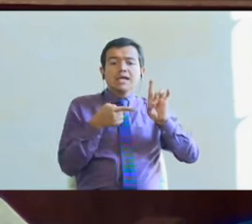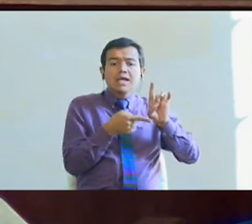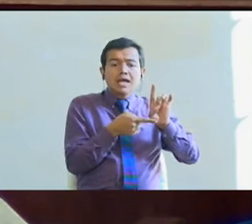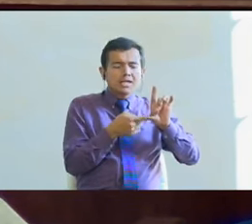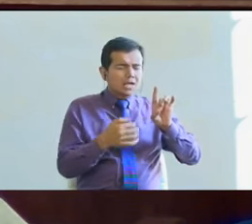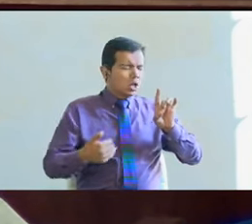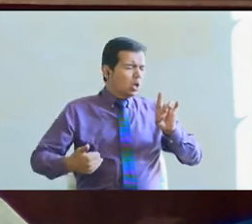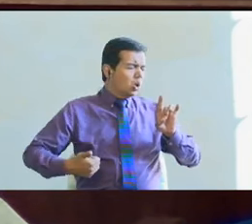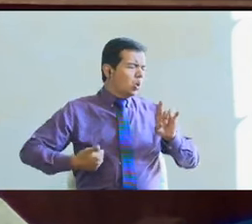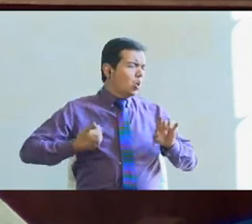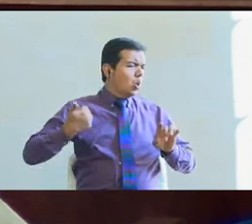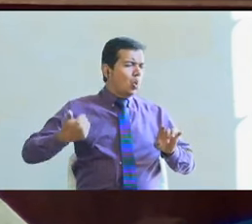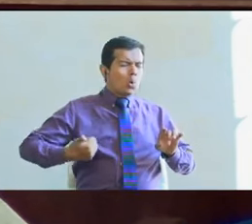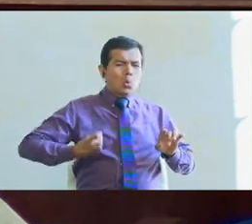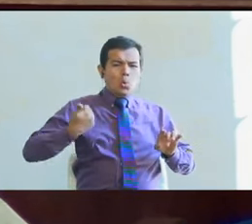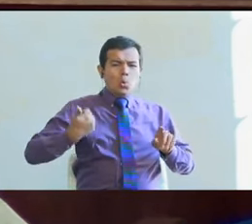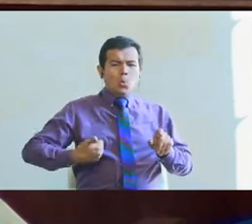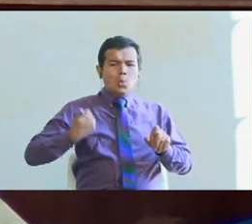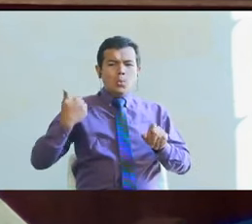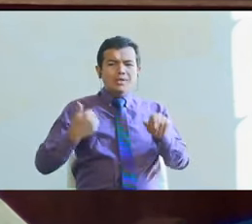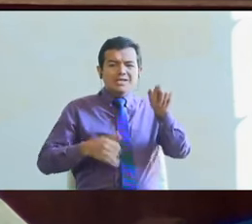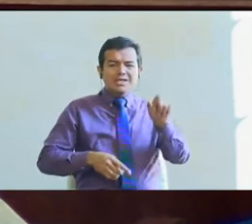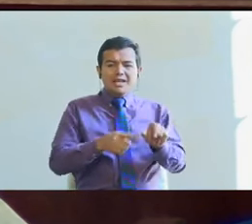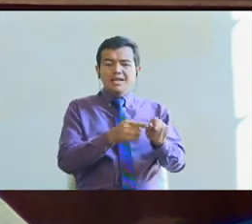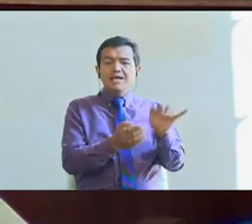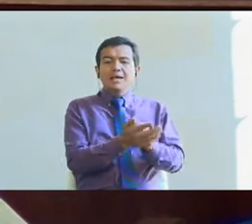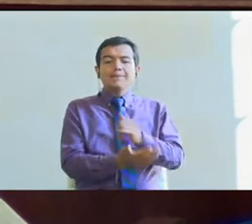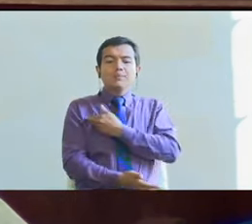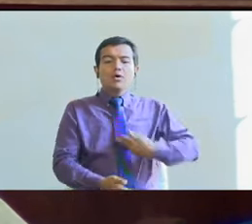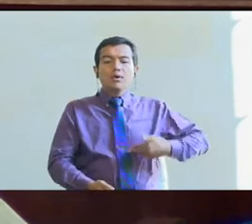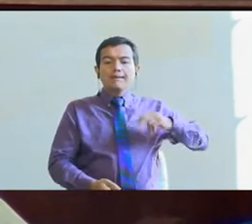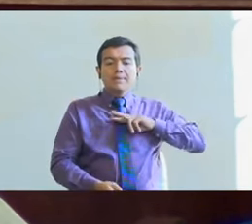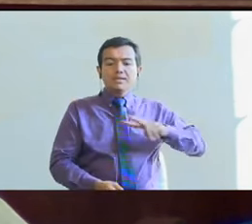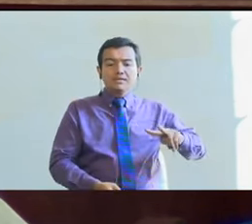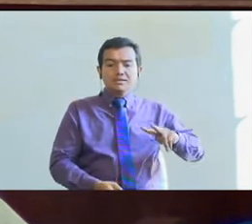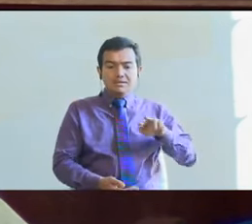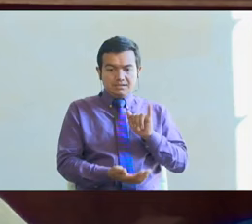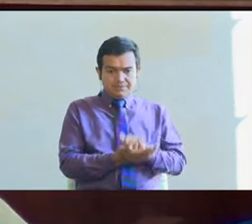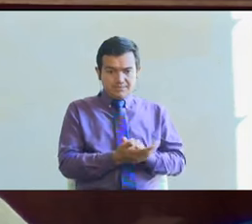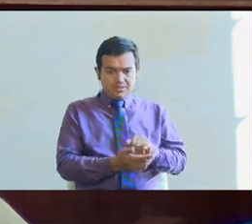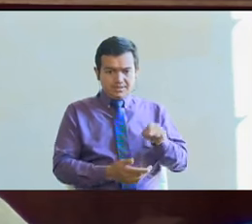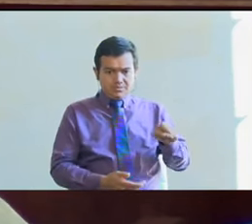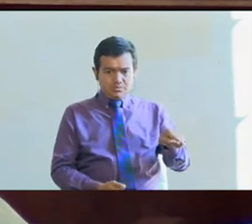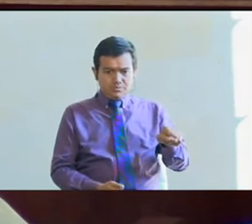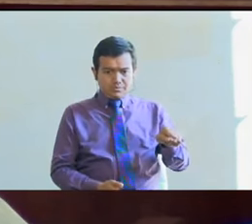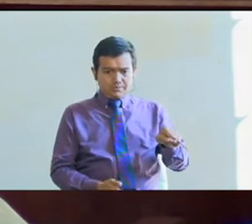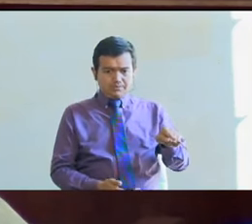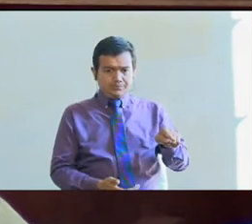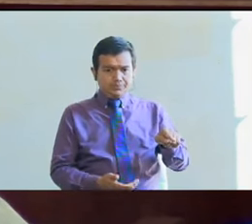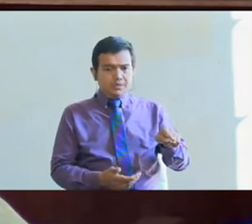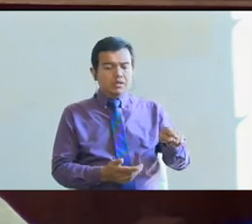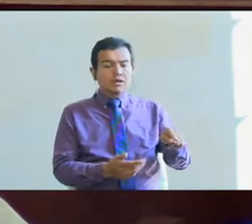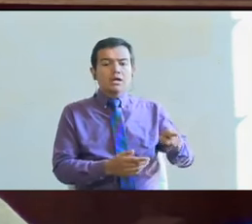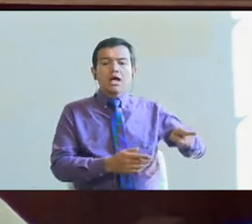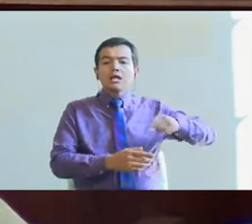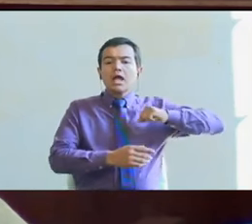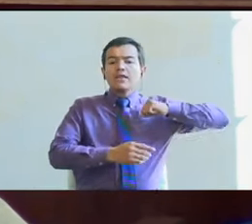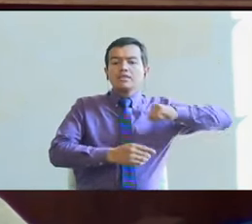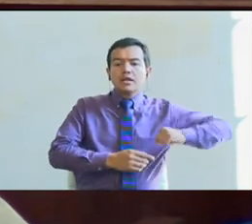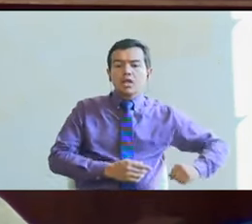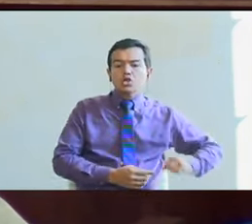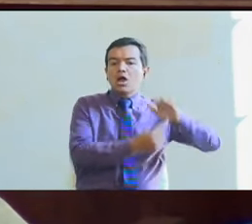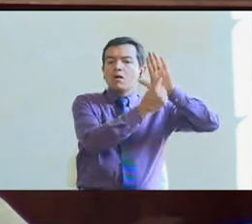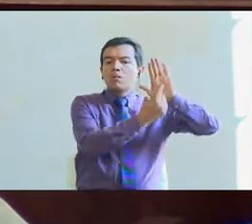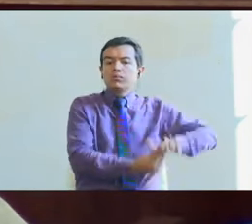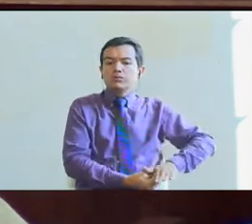ocupa un cargo de vicepresidente de la asamblea nacional se han violado todo su derecho el